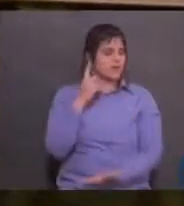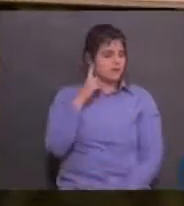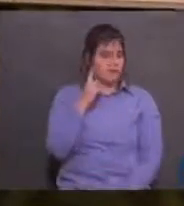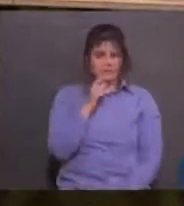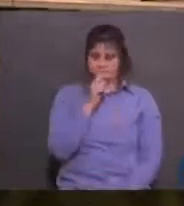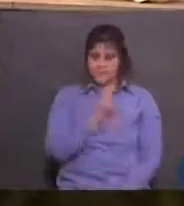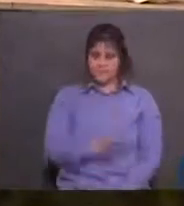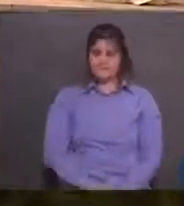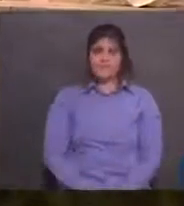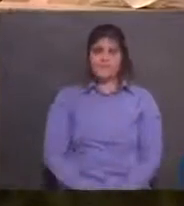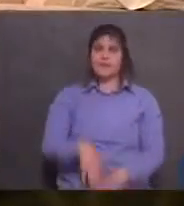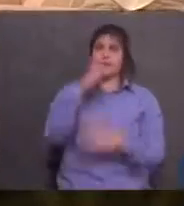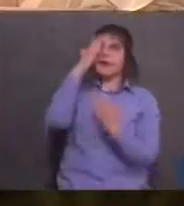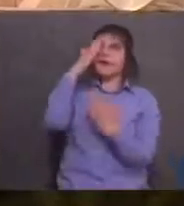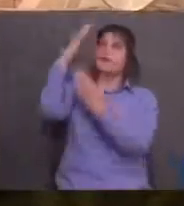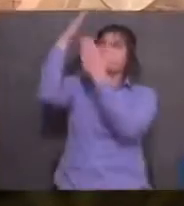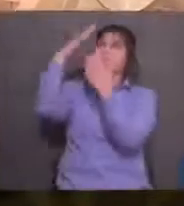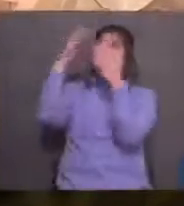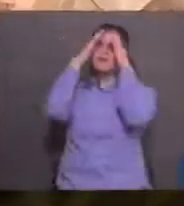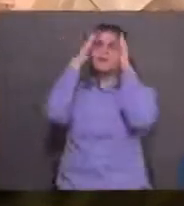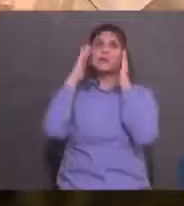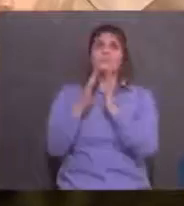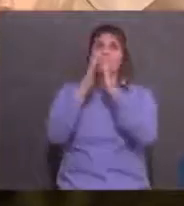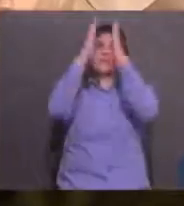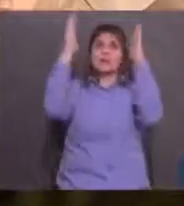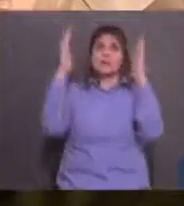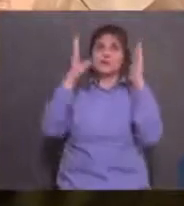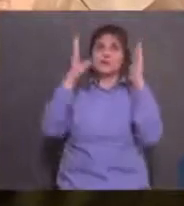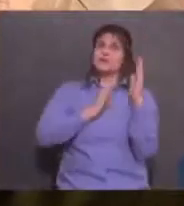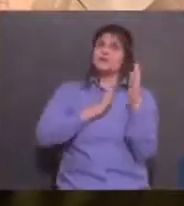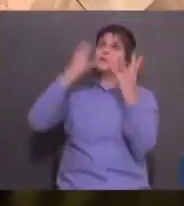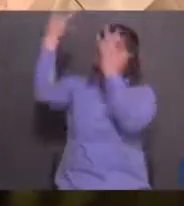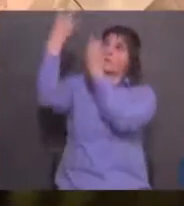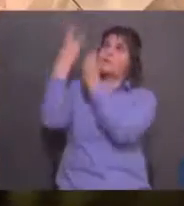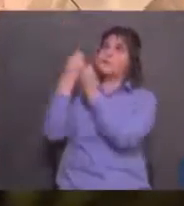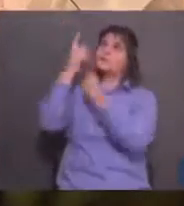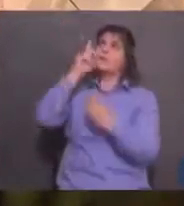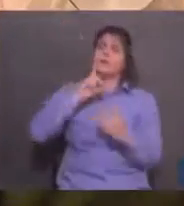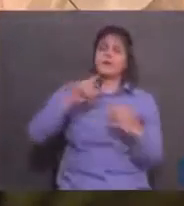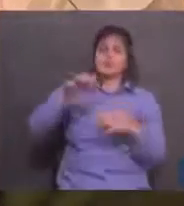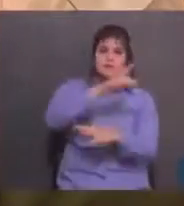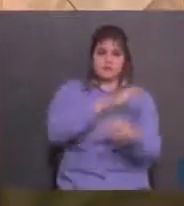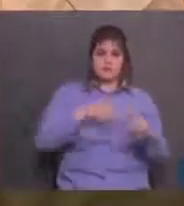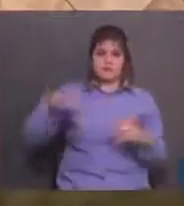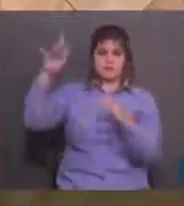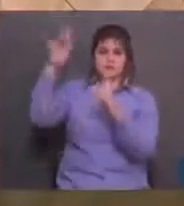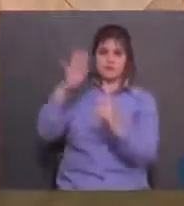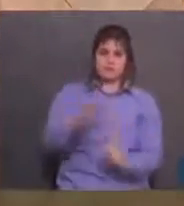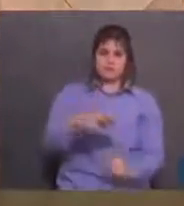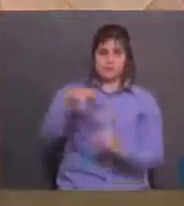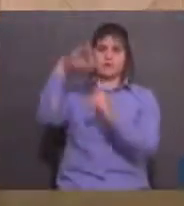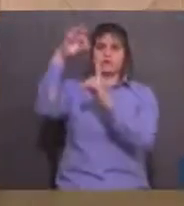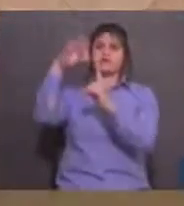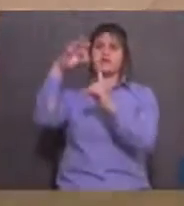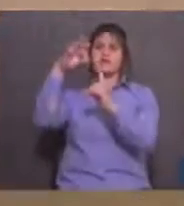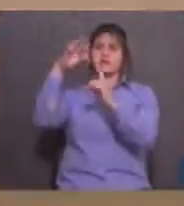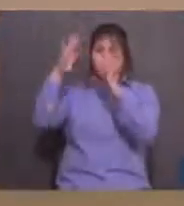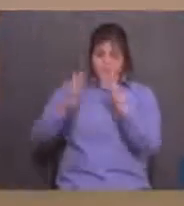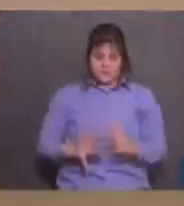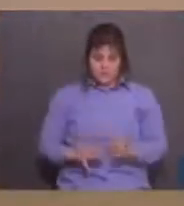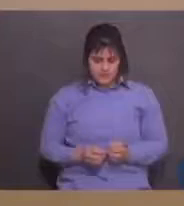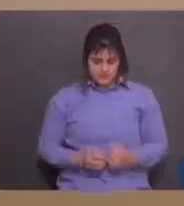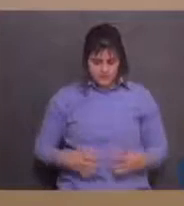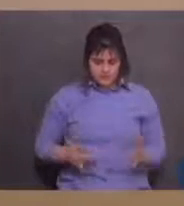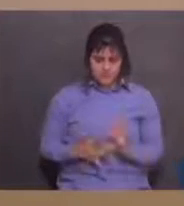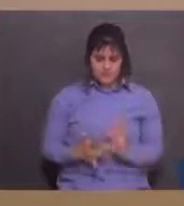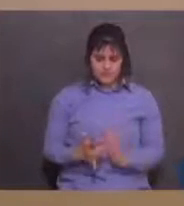Dios te salve María, llena eres de gracia, el Señor está contigo. Bendita tú eres entre todas las mujeres, y bendito es el